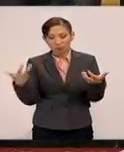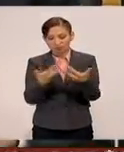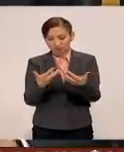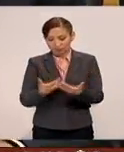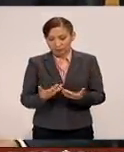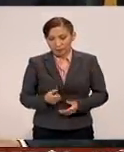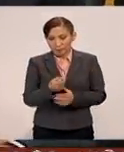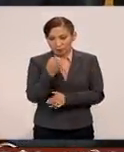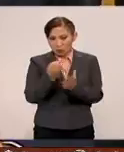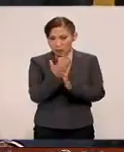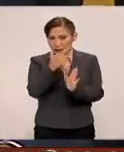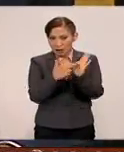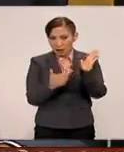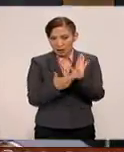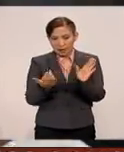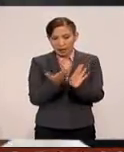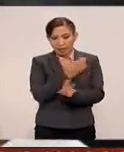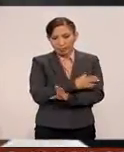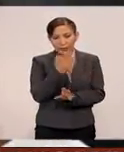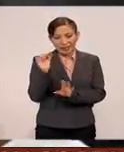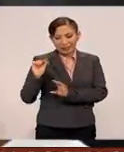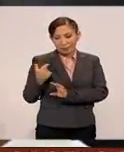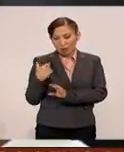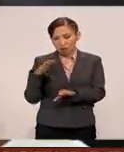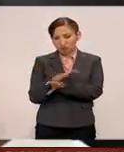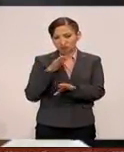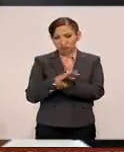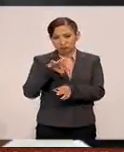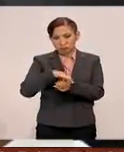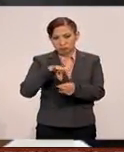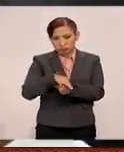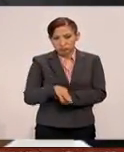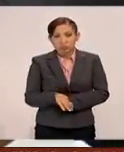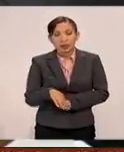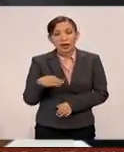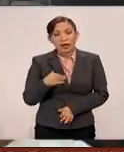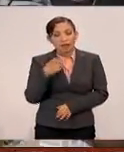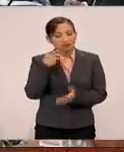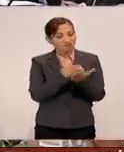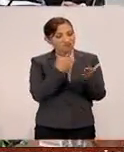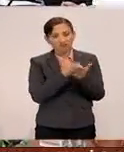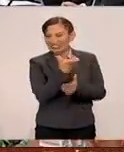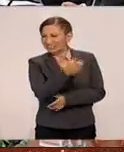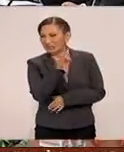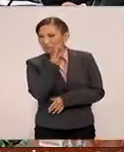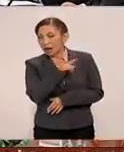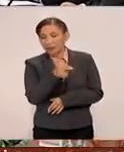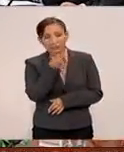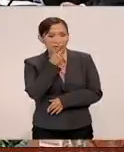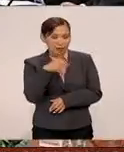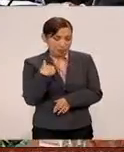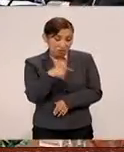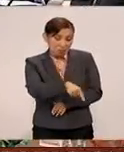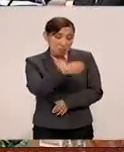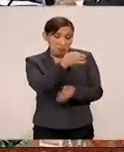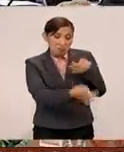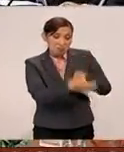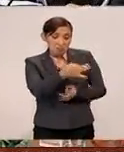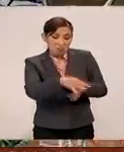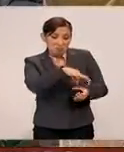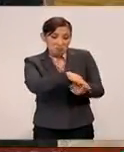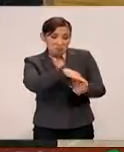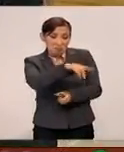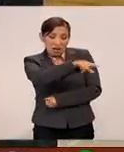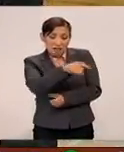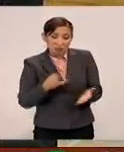concordancia con una nueva disposición prevista en la más reciente reforma electoral. Ante las críticas por esta medida, aseguró que será el Tribunal Electoral el